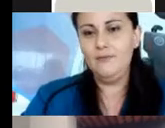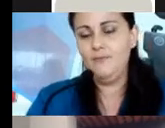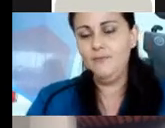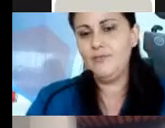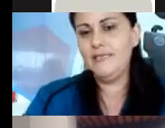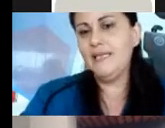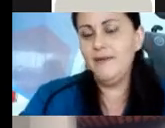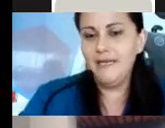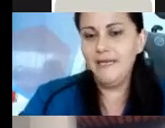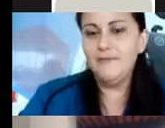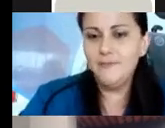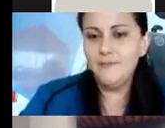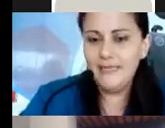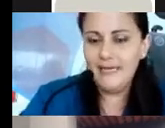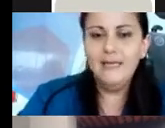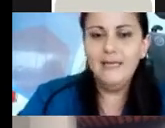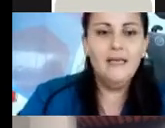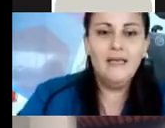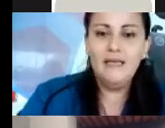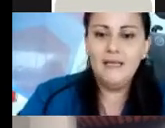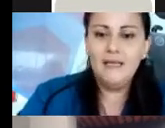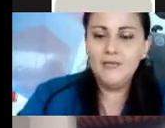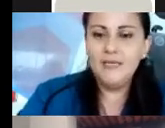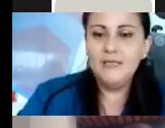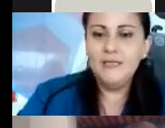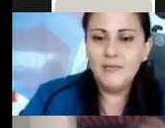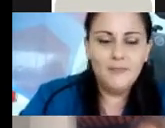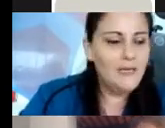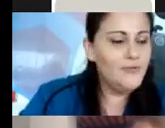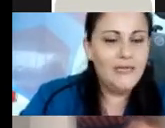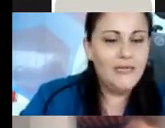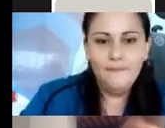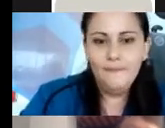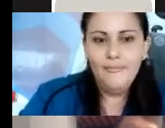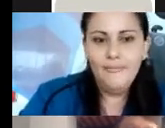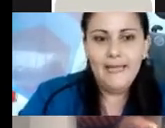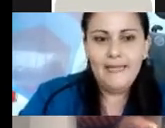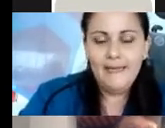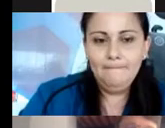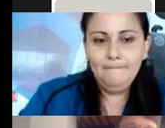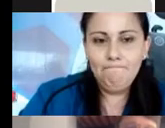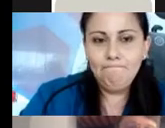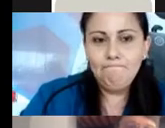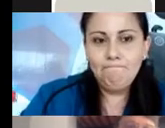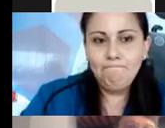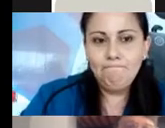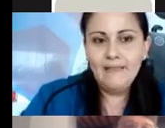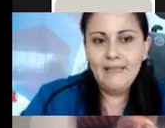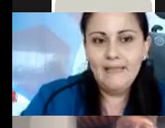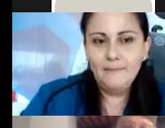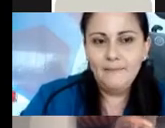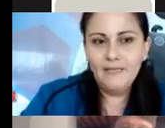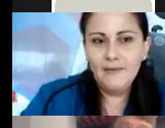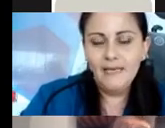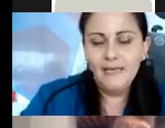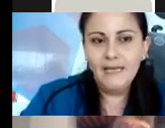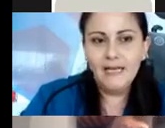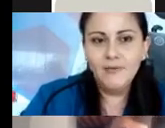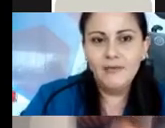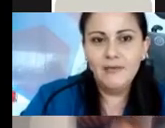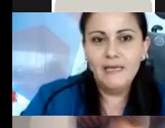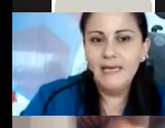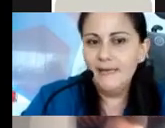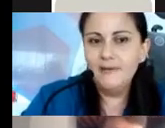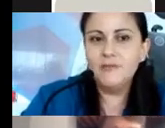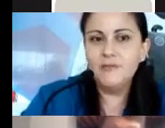en una bolsita que va a ir en el respaldar. Leo, si quieres, pásame la otra. Y si ven ahí en el